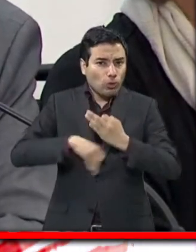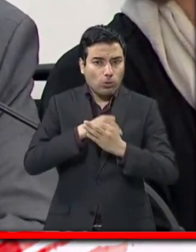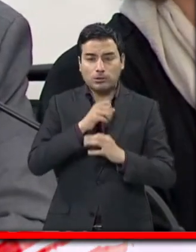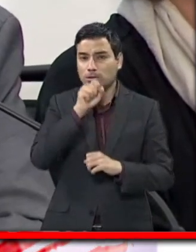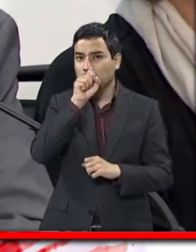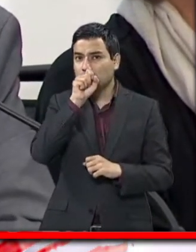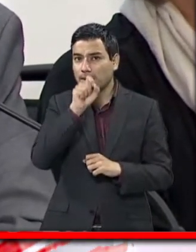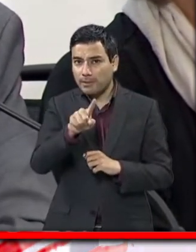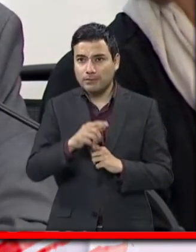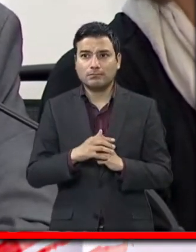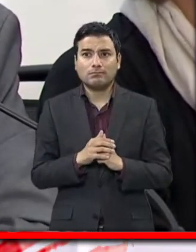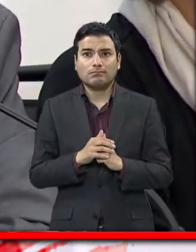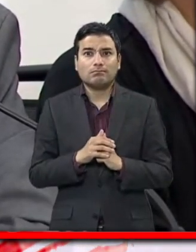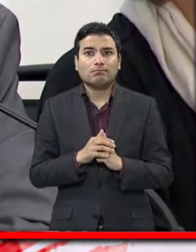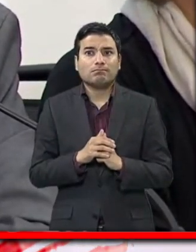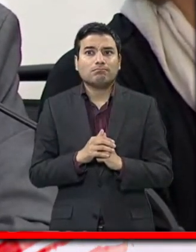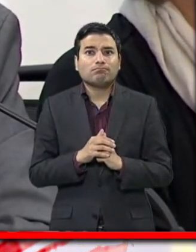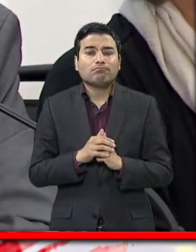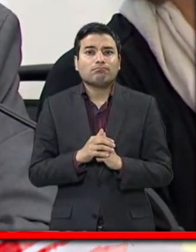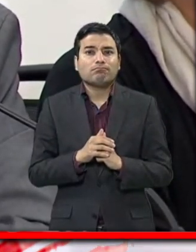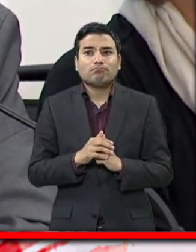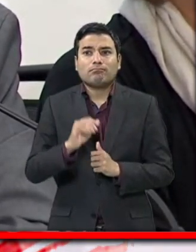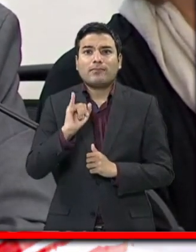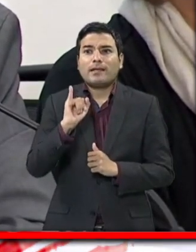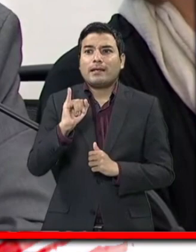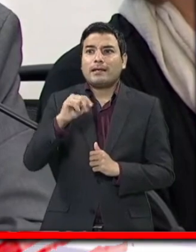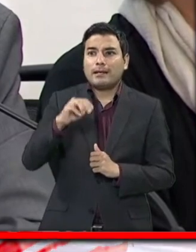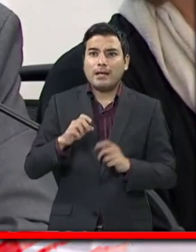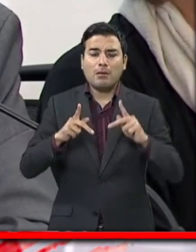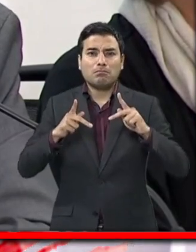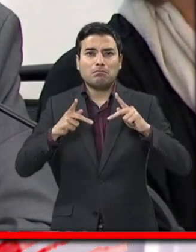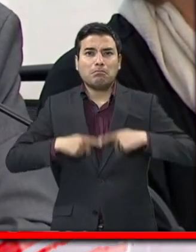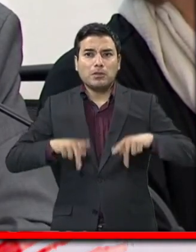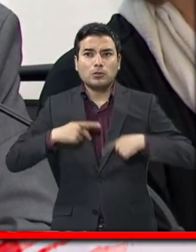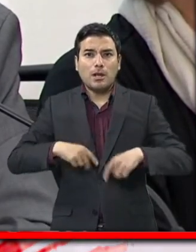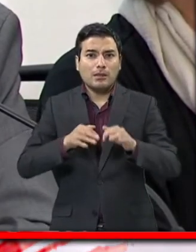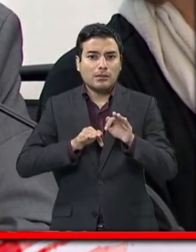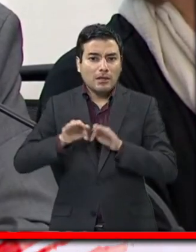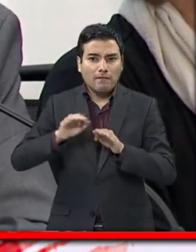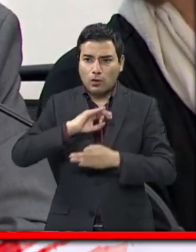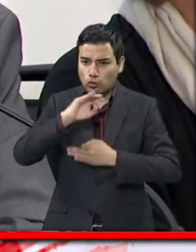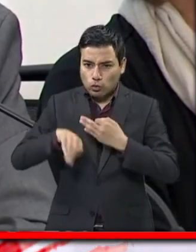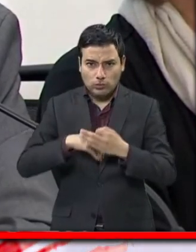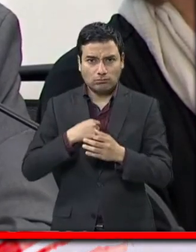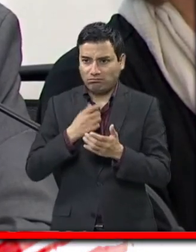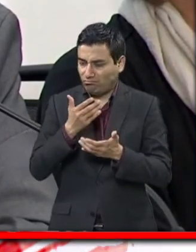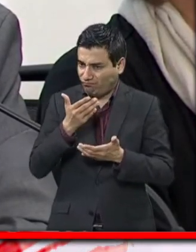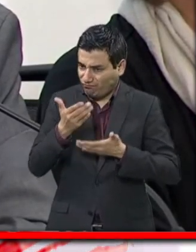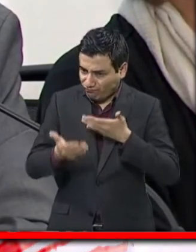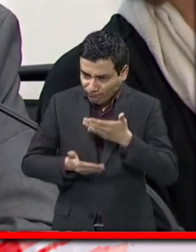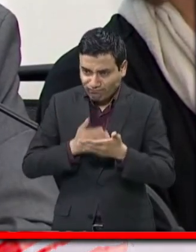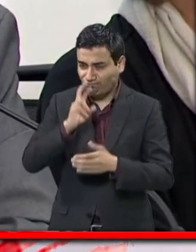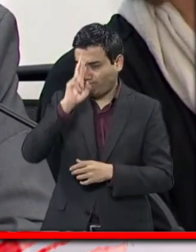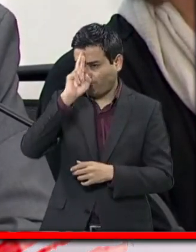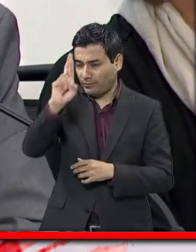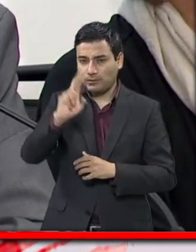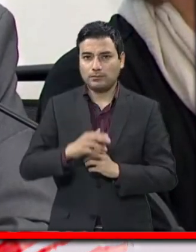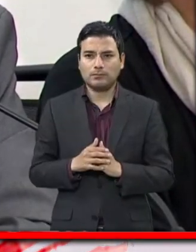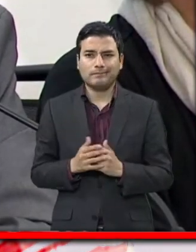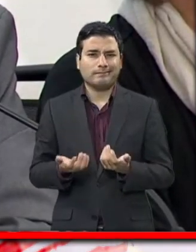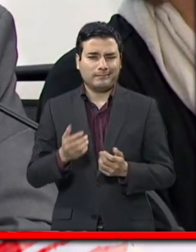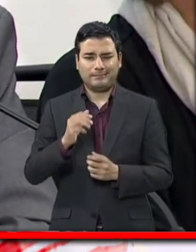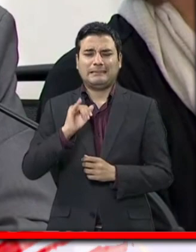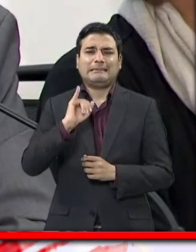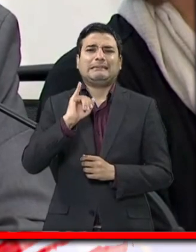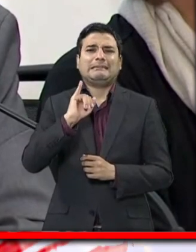de esa institución que es el Instituto Nacional electoral nuestro respeto desde luego que